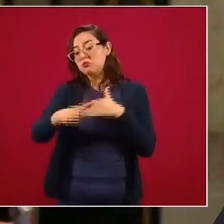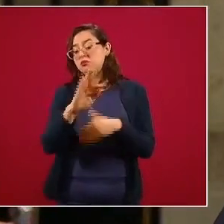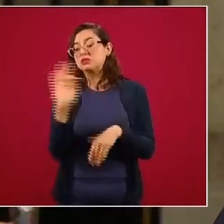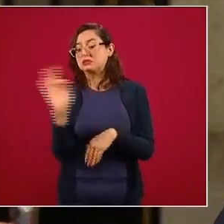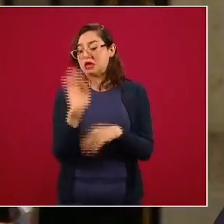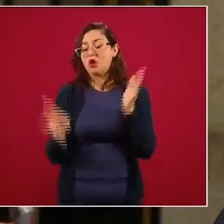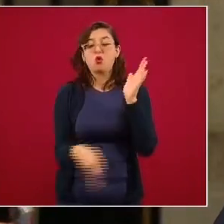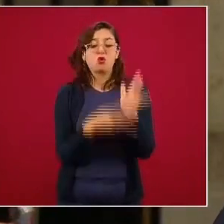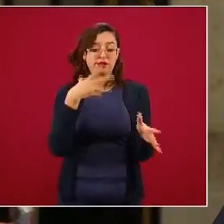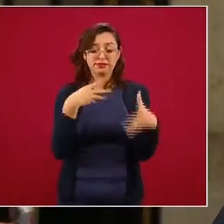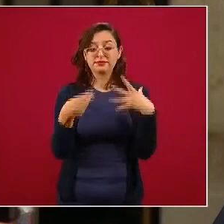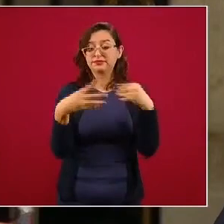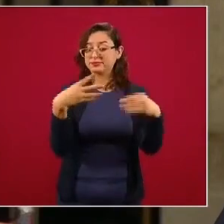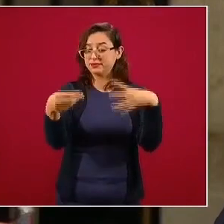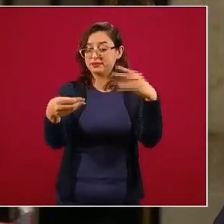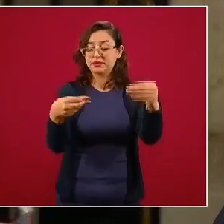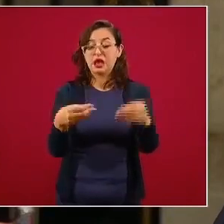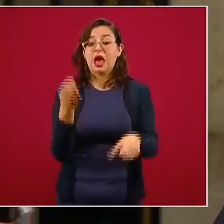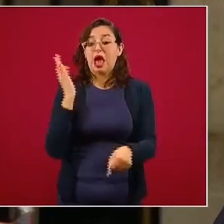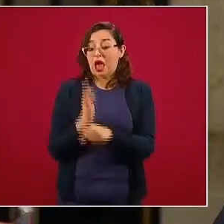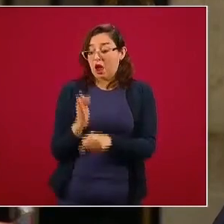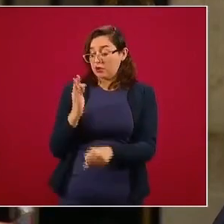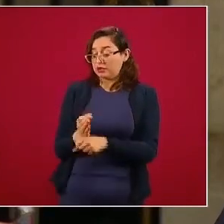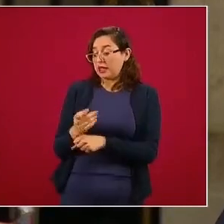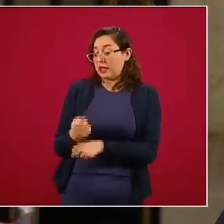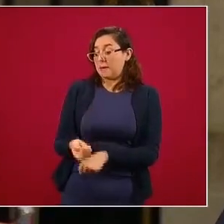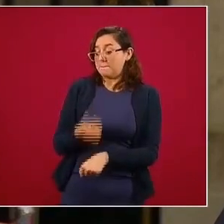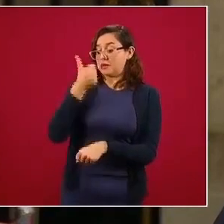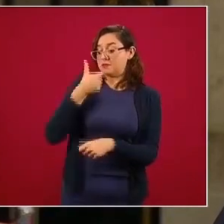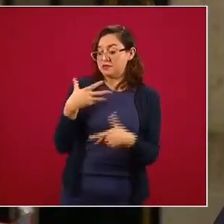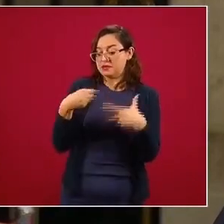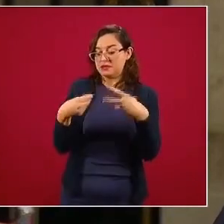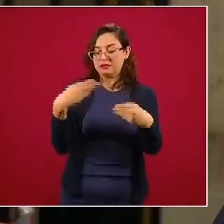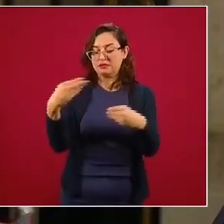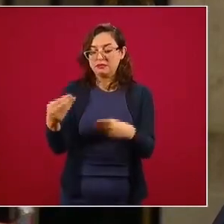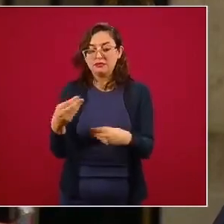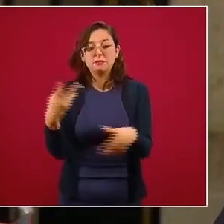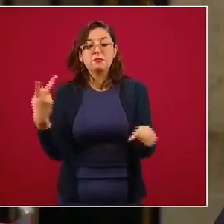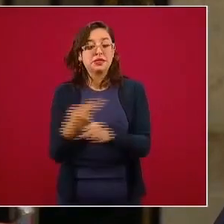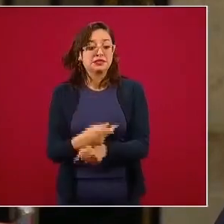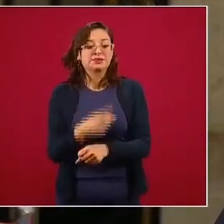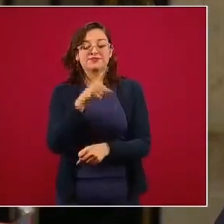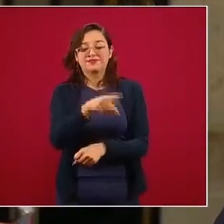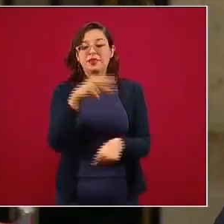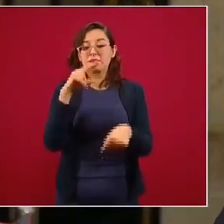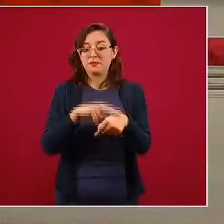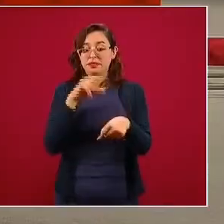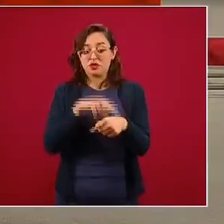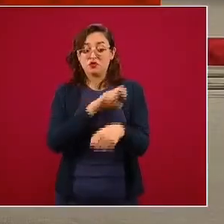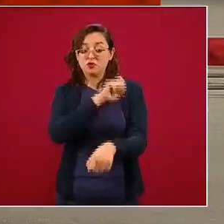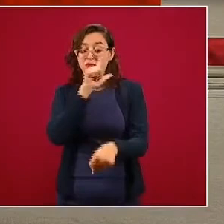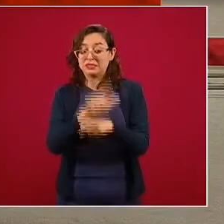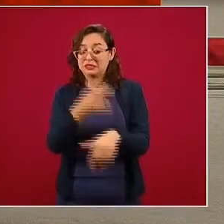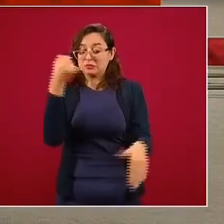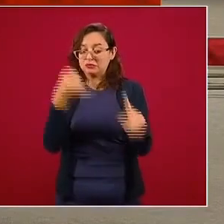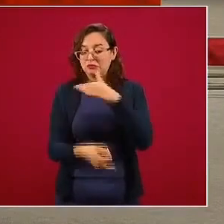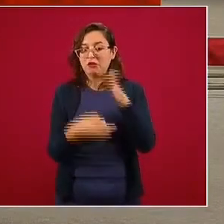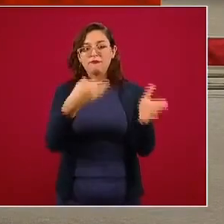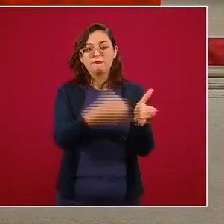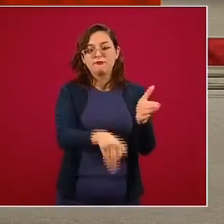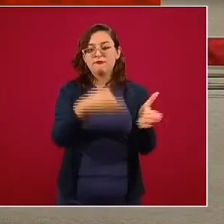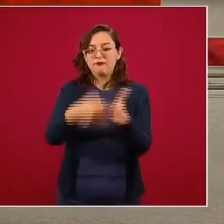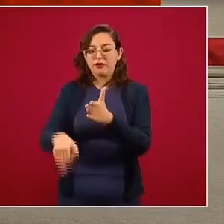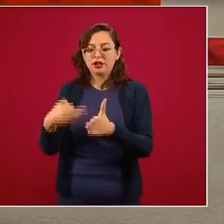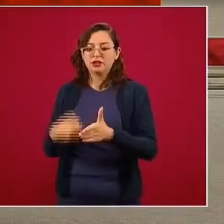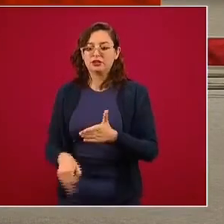meses. Si algo se evidenció en este primer rebrote fue la carencia de médicos con formación especializada. ¿Qué se